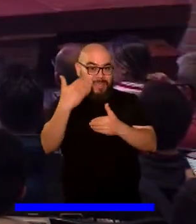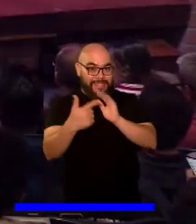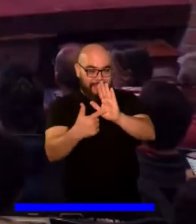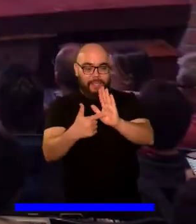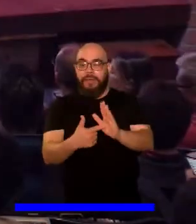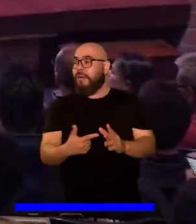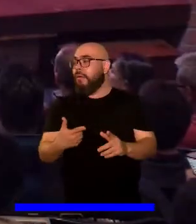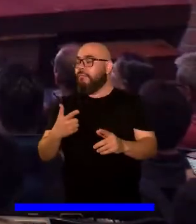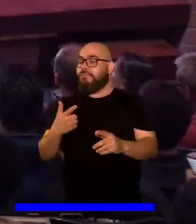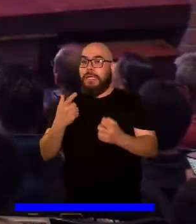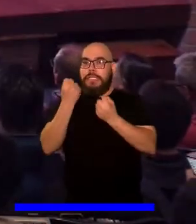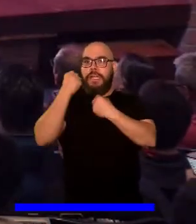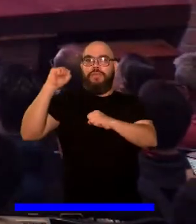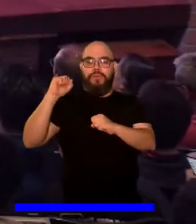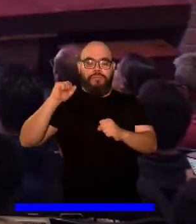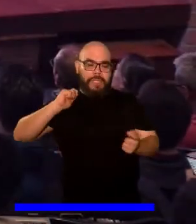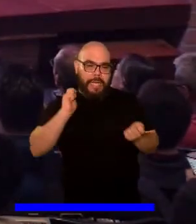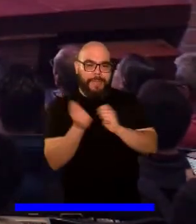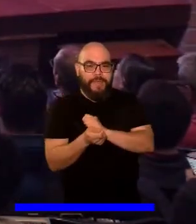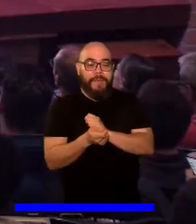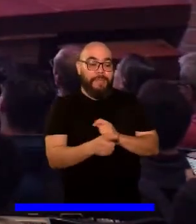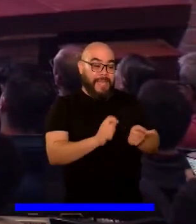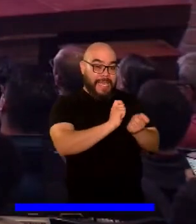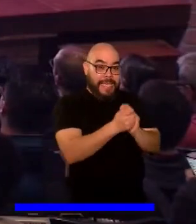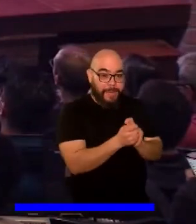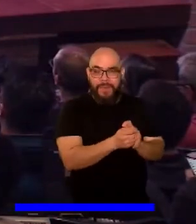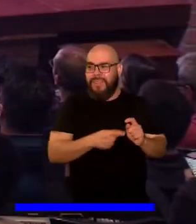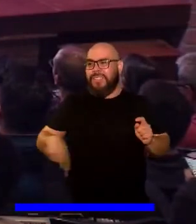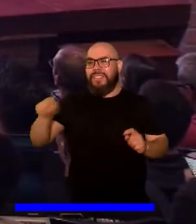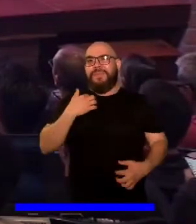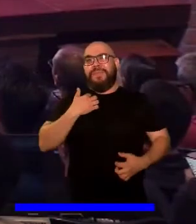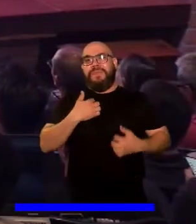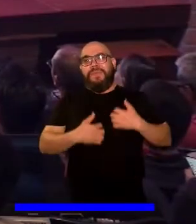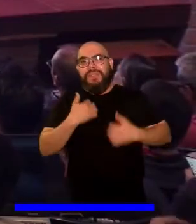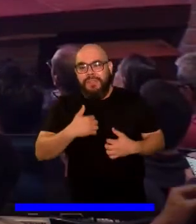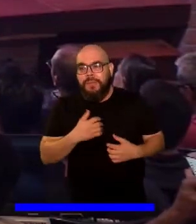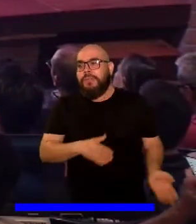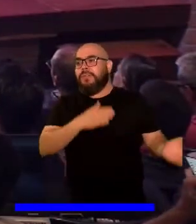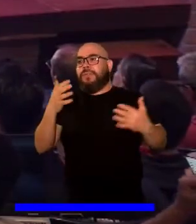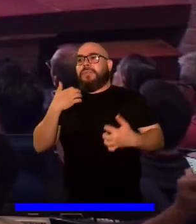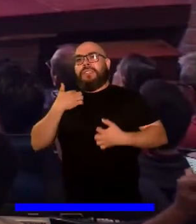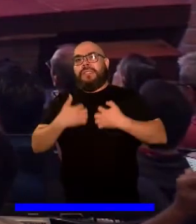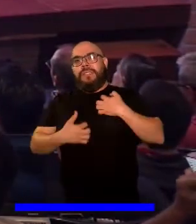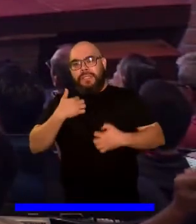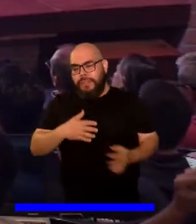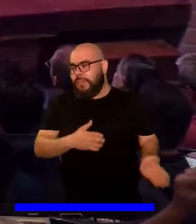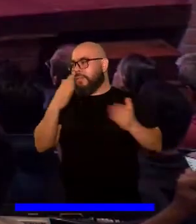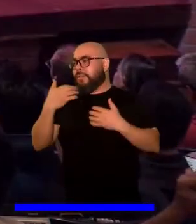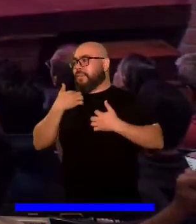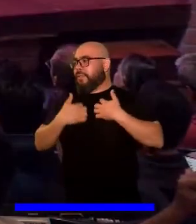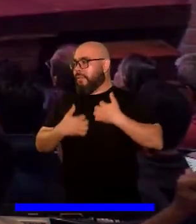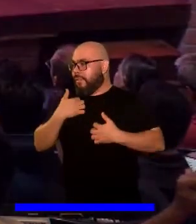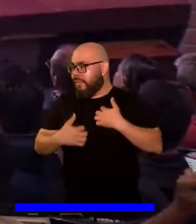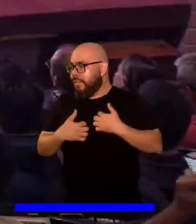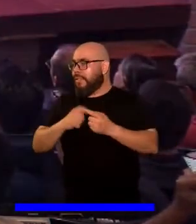cambio. Y con cada cambio viene miedo. ¿Sí? Nosotros somos criaturas que le tenemos miedo a los